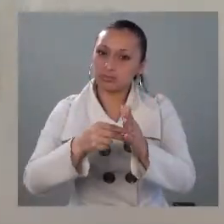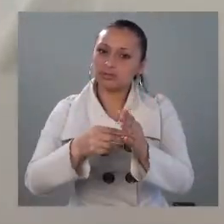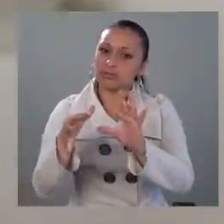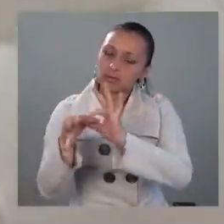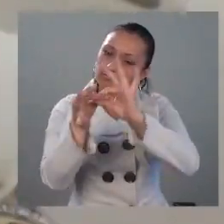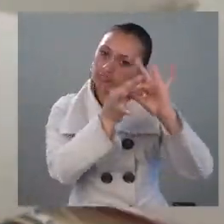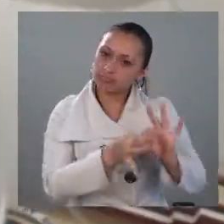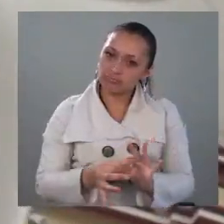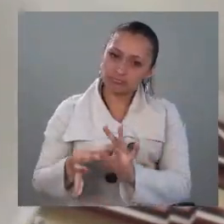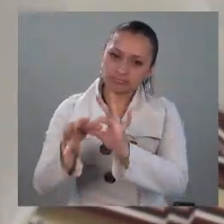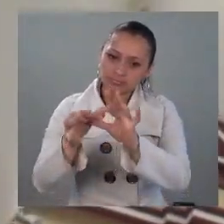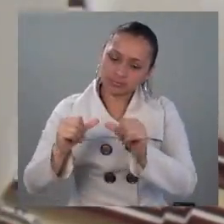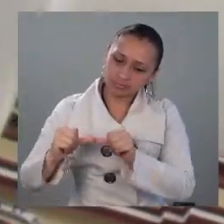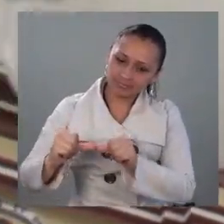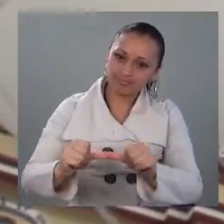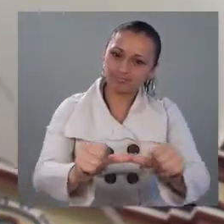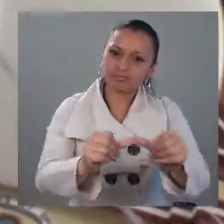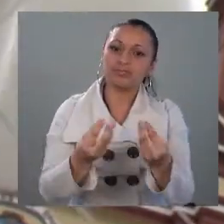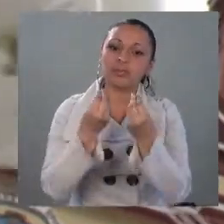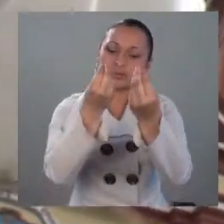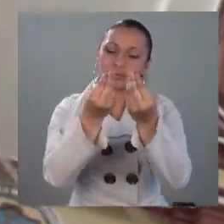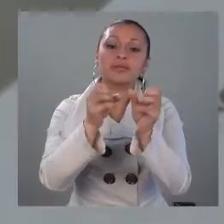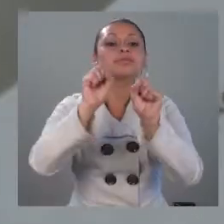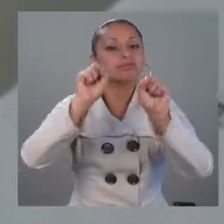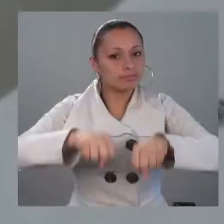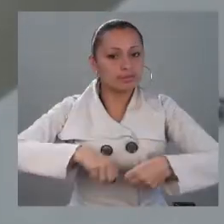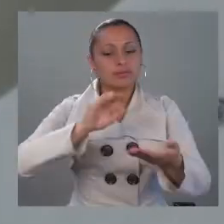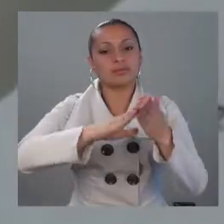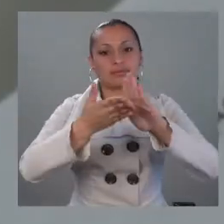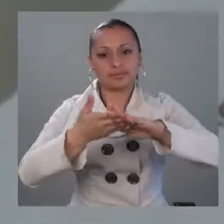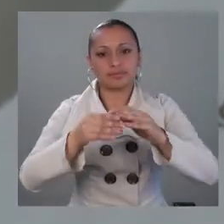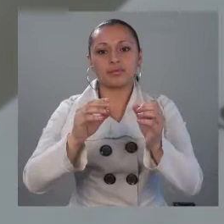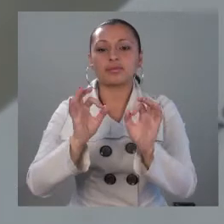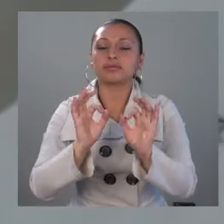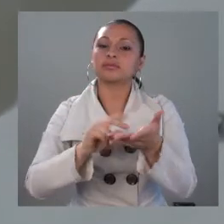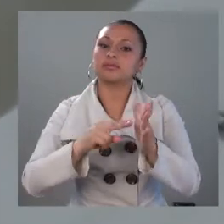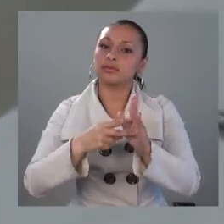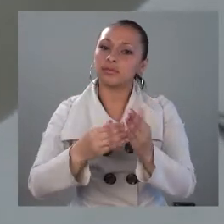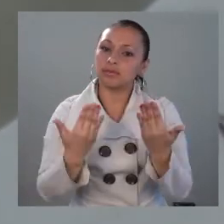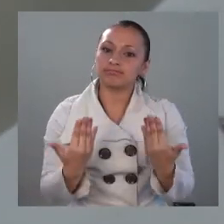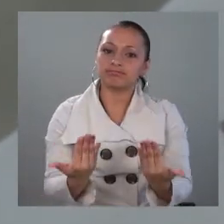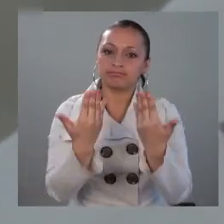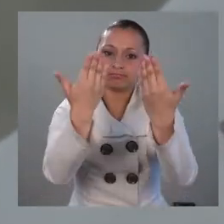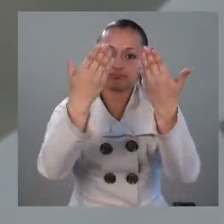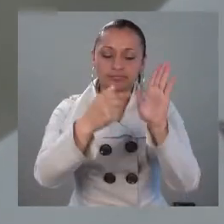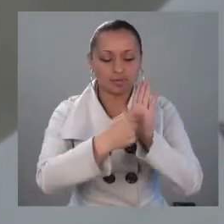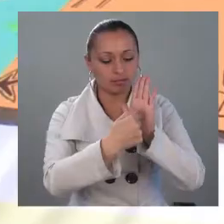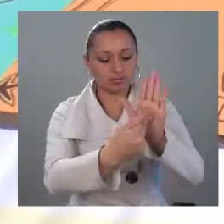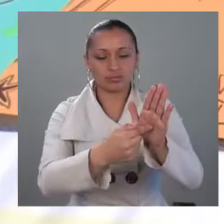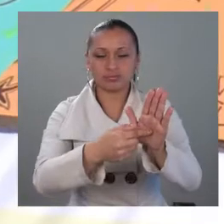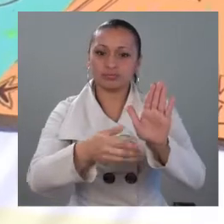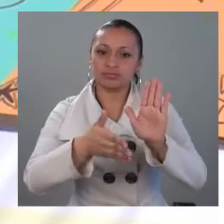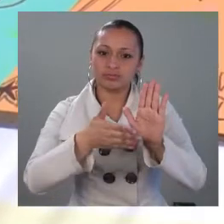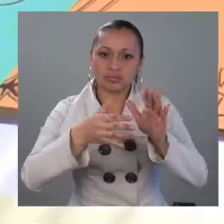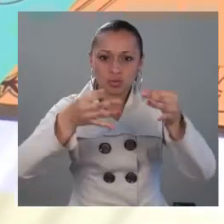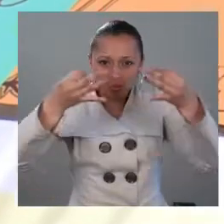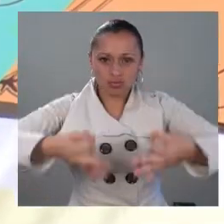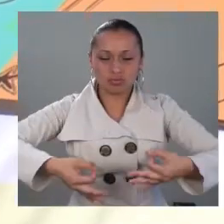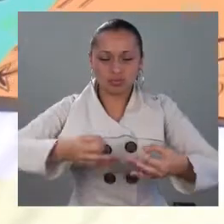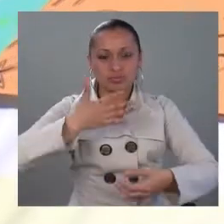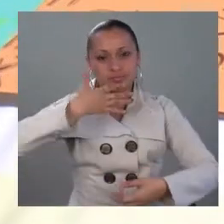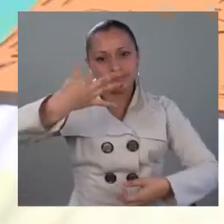tarea conjunta, permanente e impostergable, y así la Agenda de Paz se transforme en una herramienta para la construcción de una paz